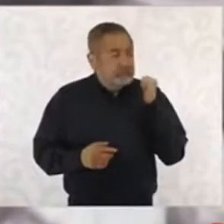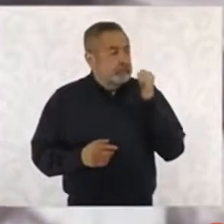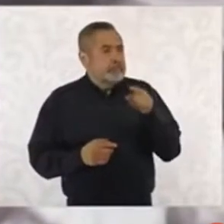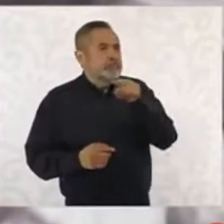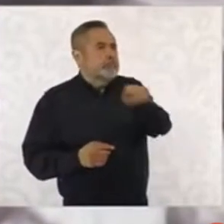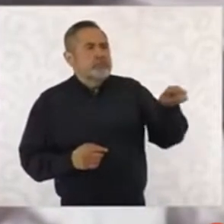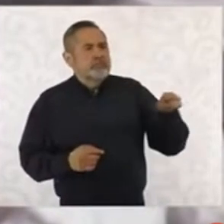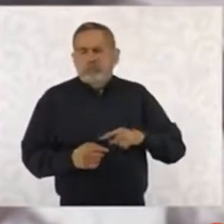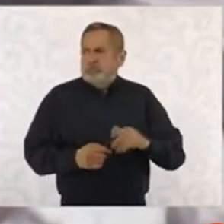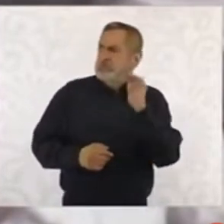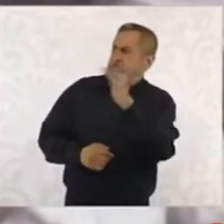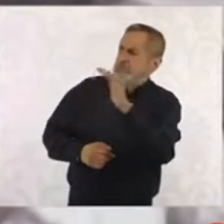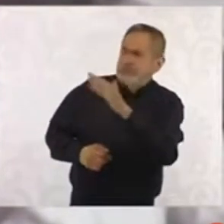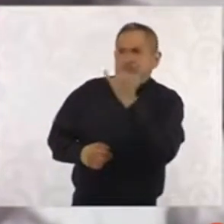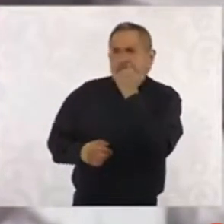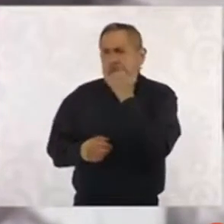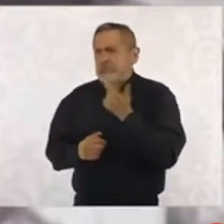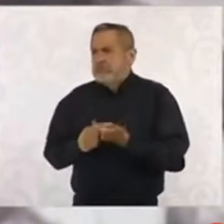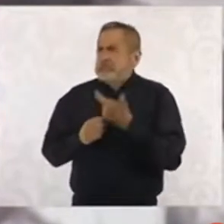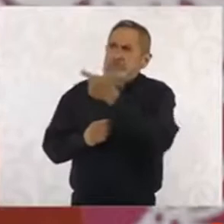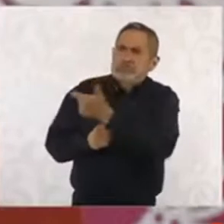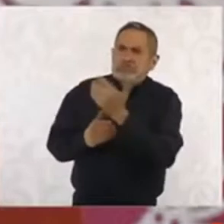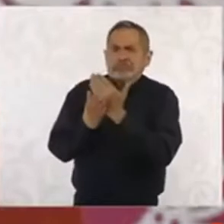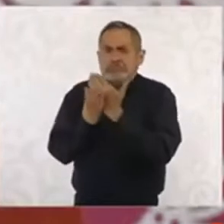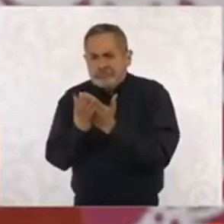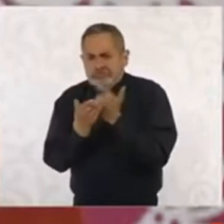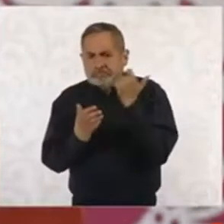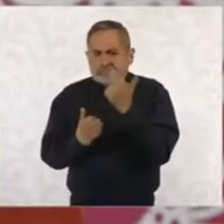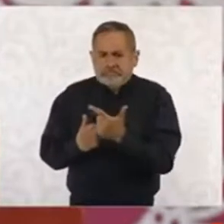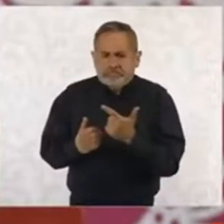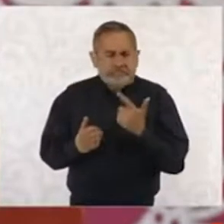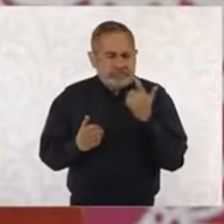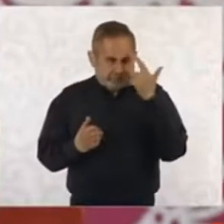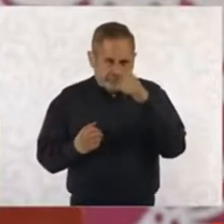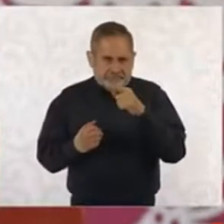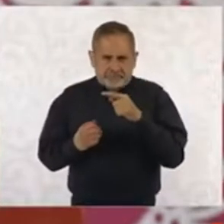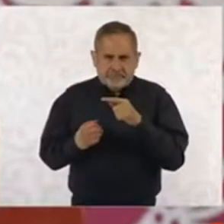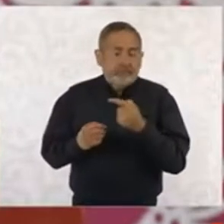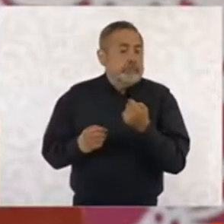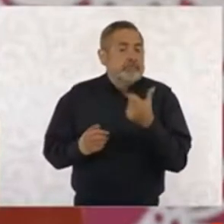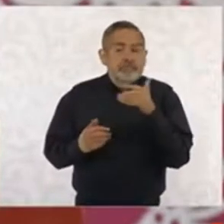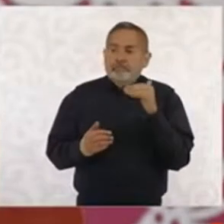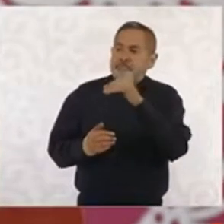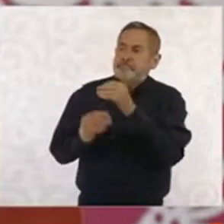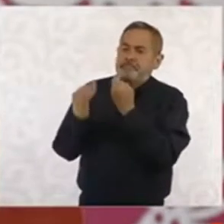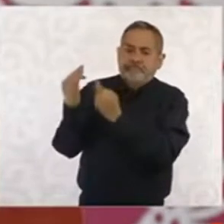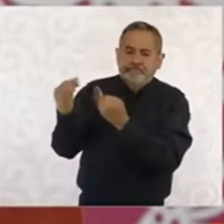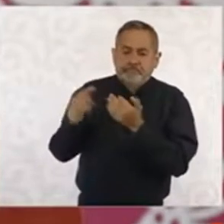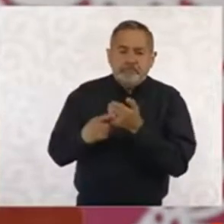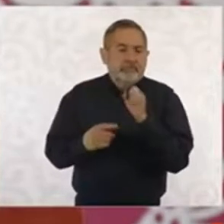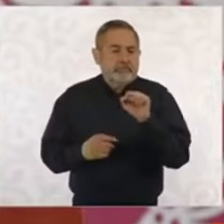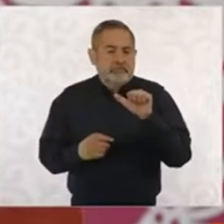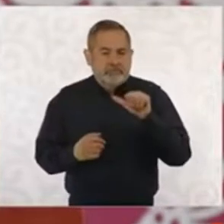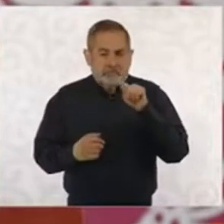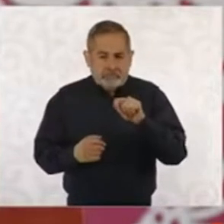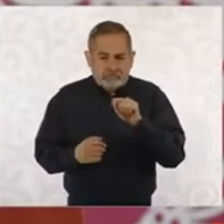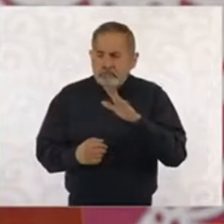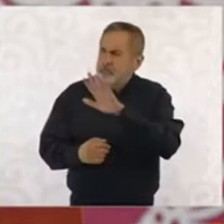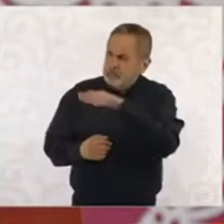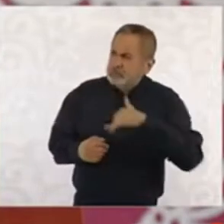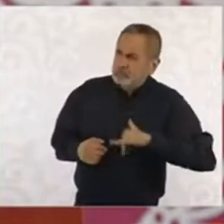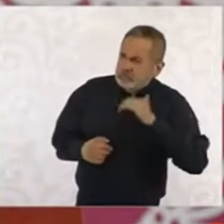contribuyente puede acceder a ellos para presentarse ante la autoridad fiscal siempre y cuando quiera